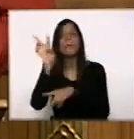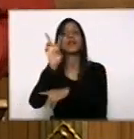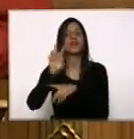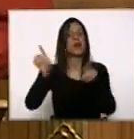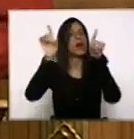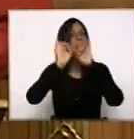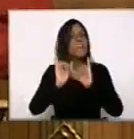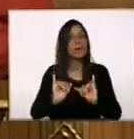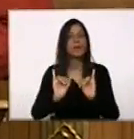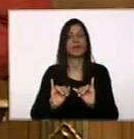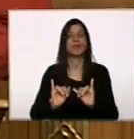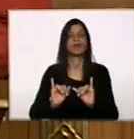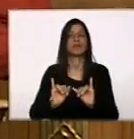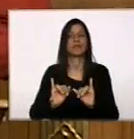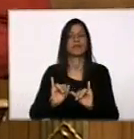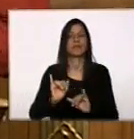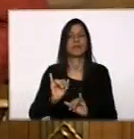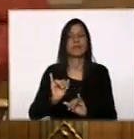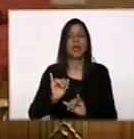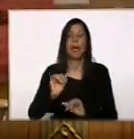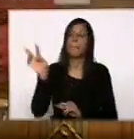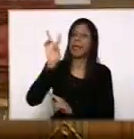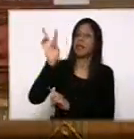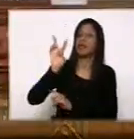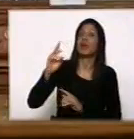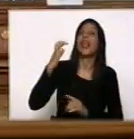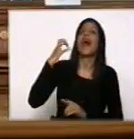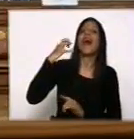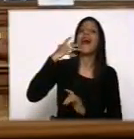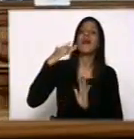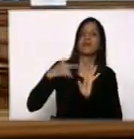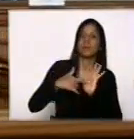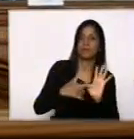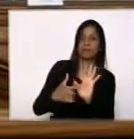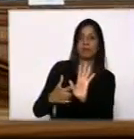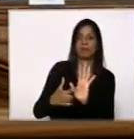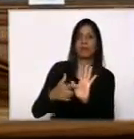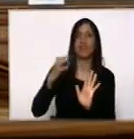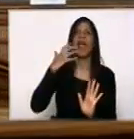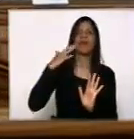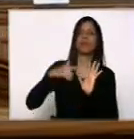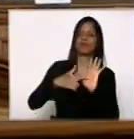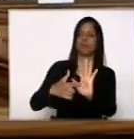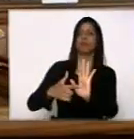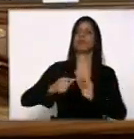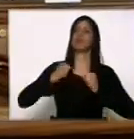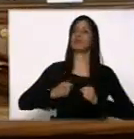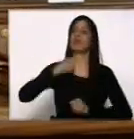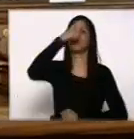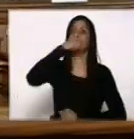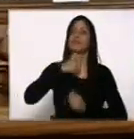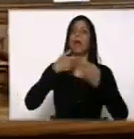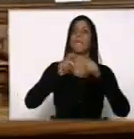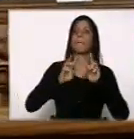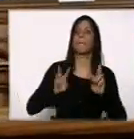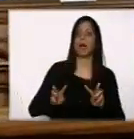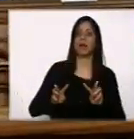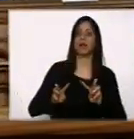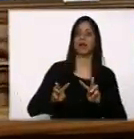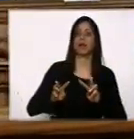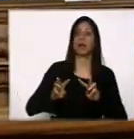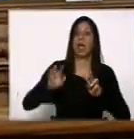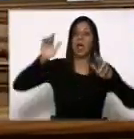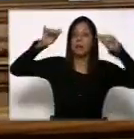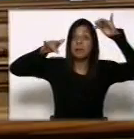la posibilidad de un mundo distinto, un mundo que no esté supeditado a los caprichos o